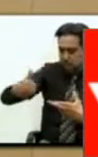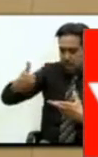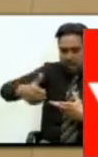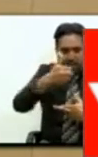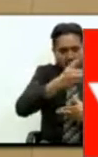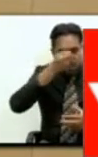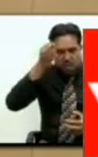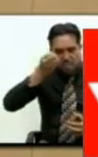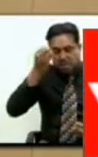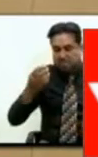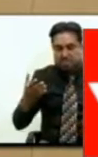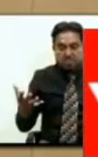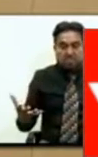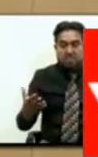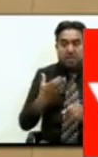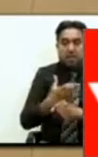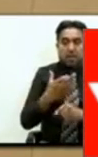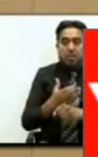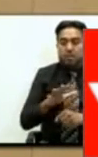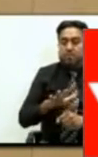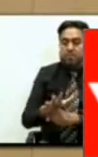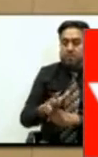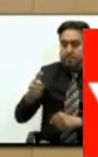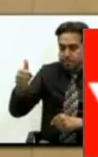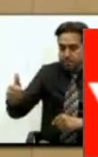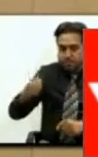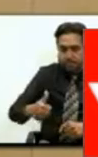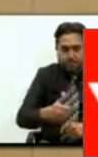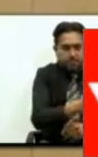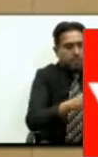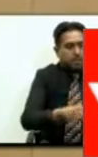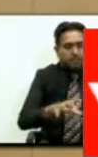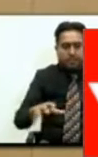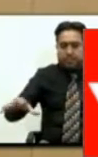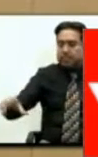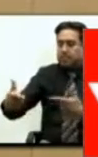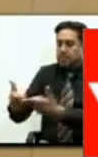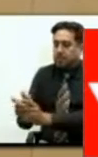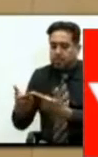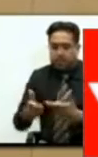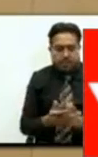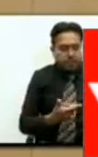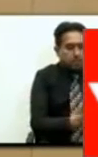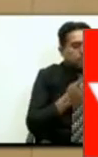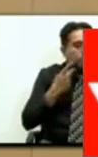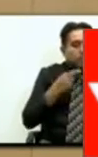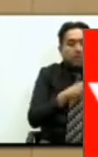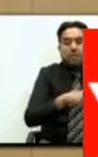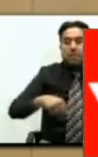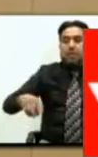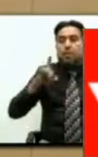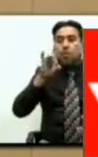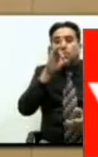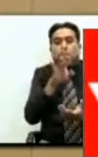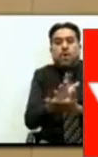para que el reflejo de las distintas fuerzas políticas se plasmarán en un